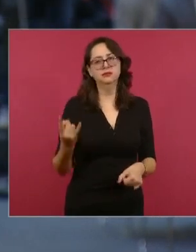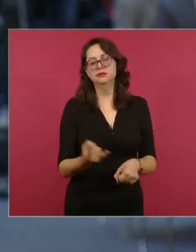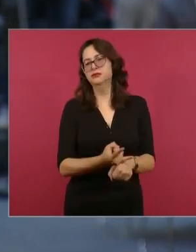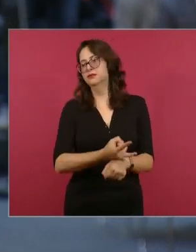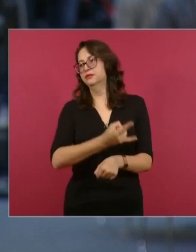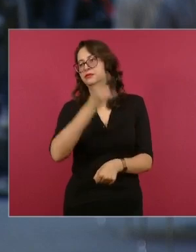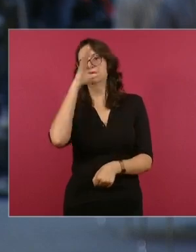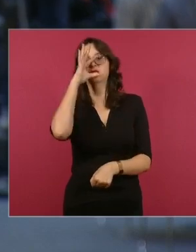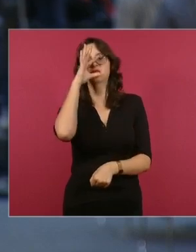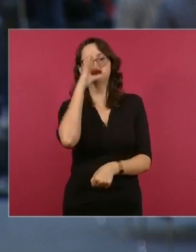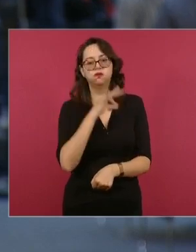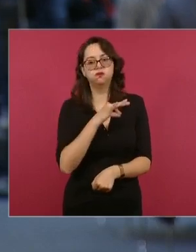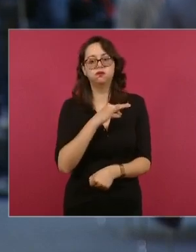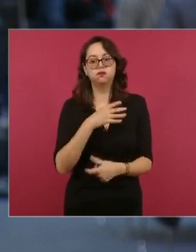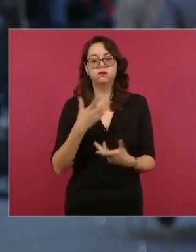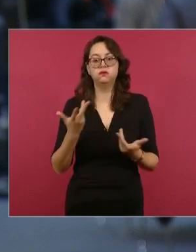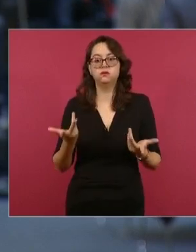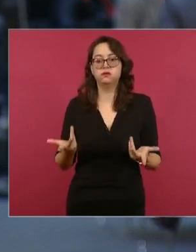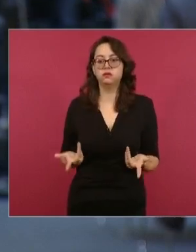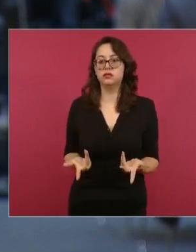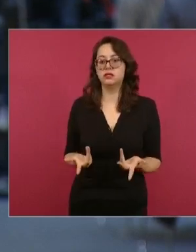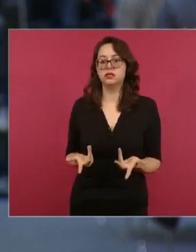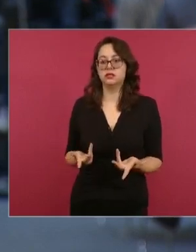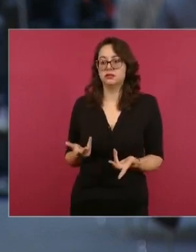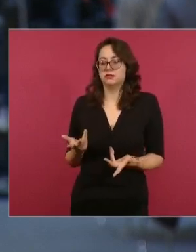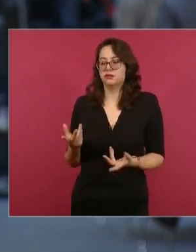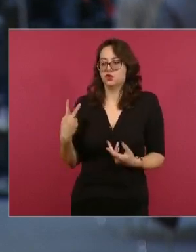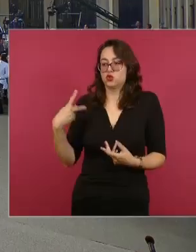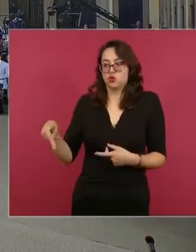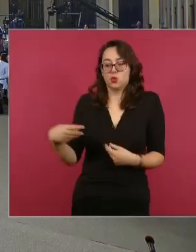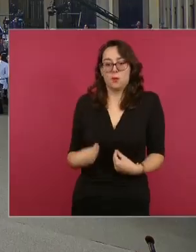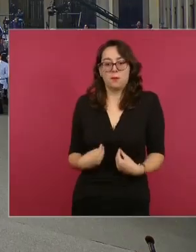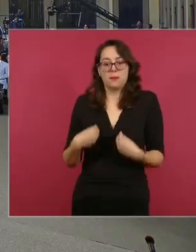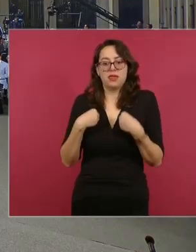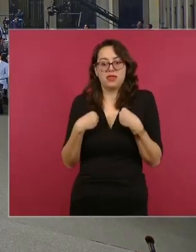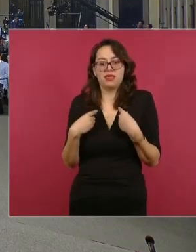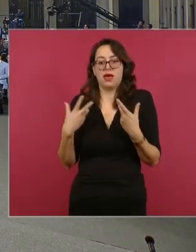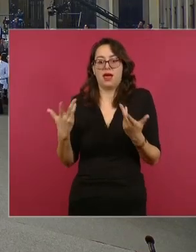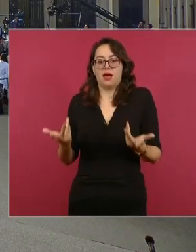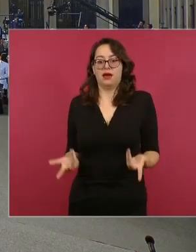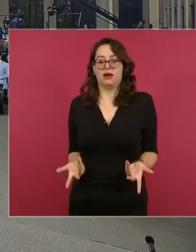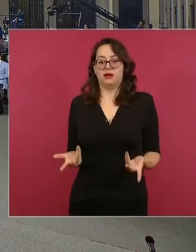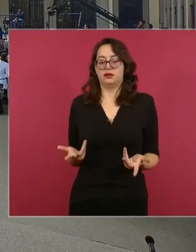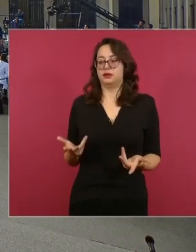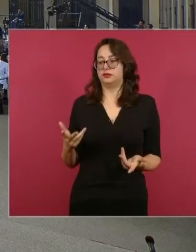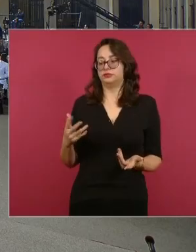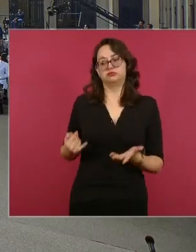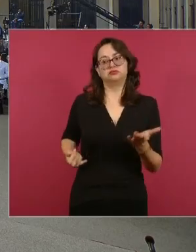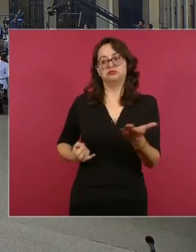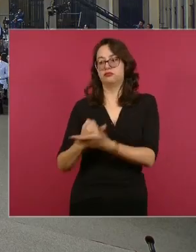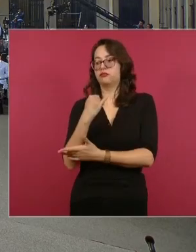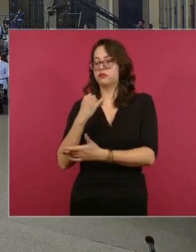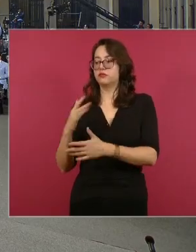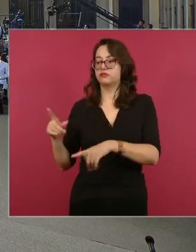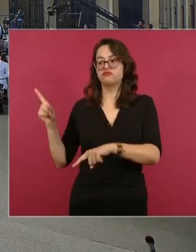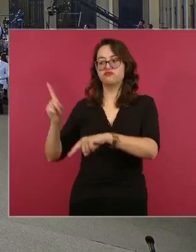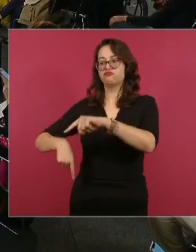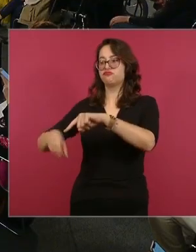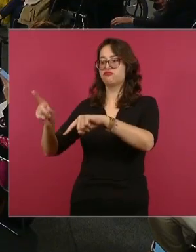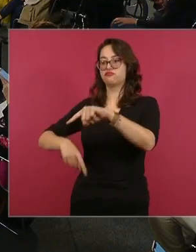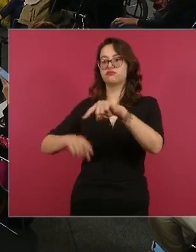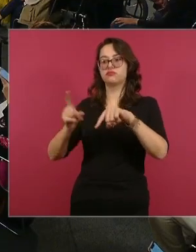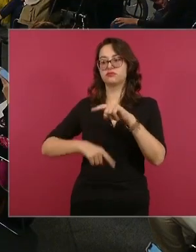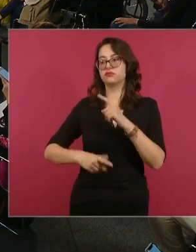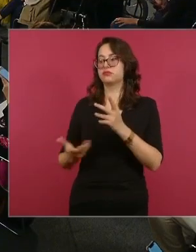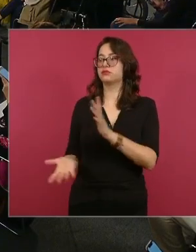desafortunadamente el destino que tenían era vivir ahí donde se decidió construir esta